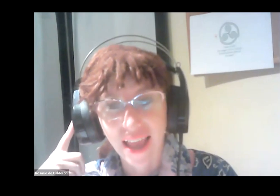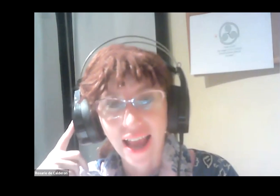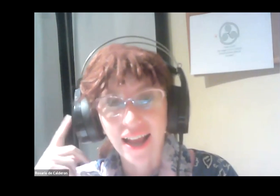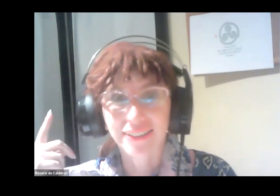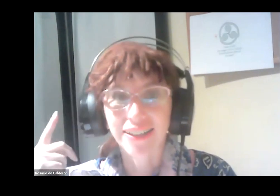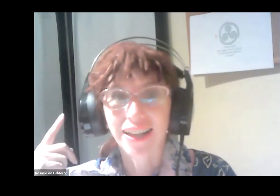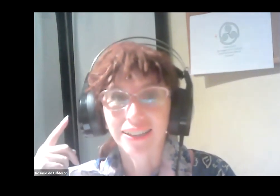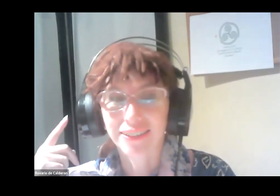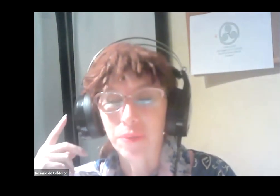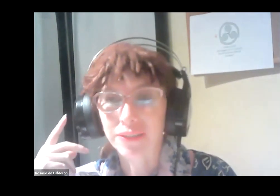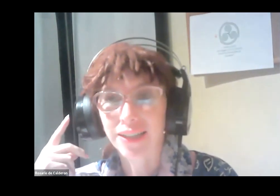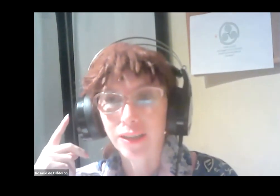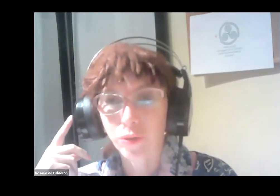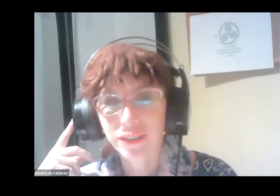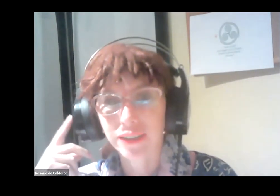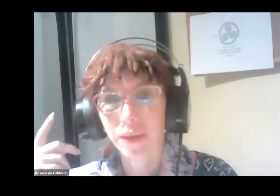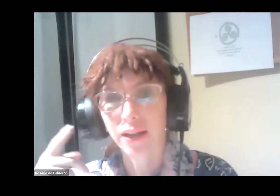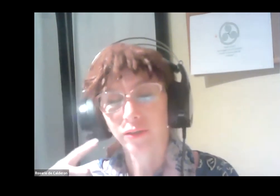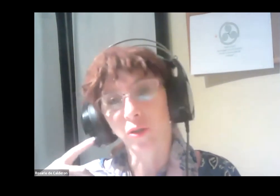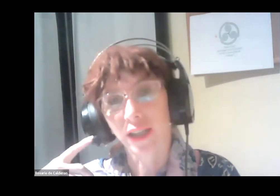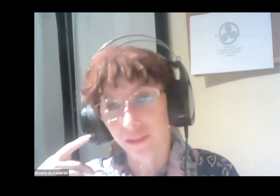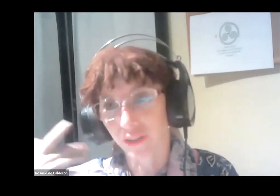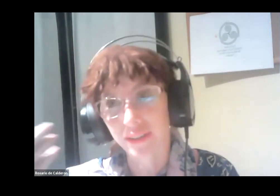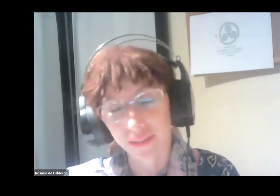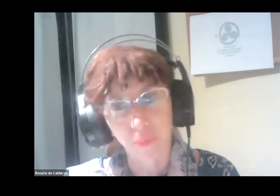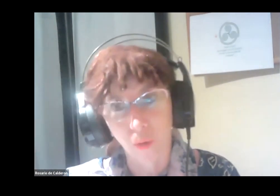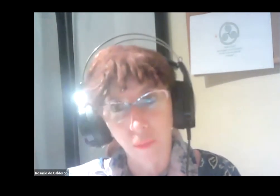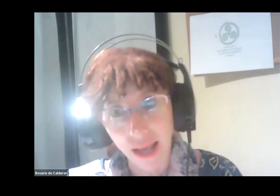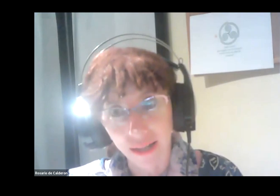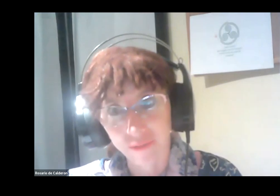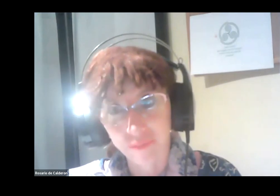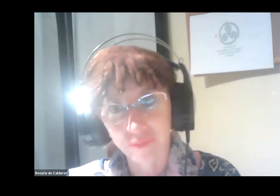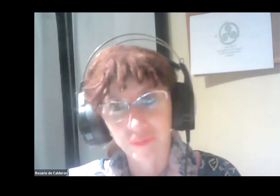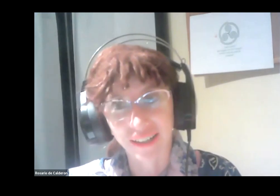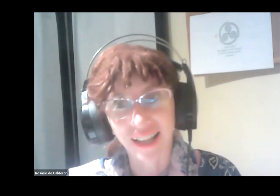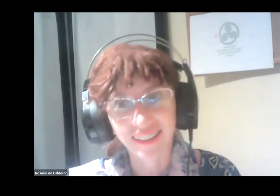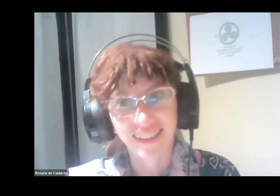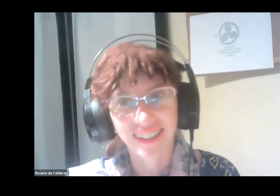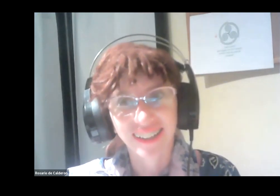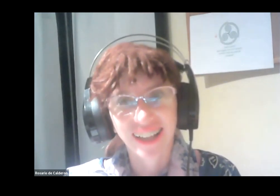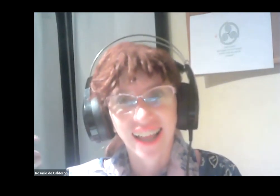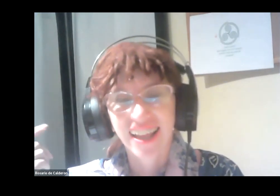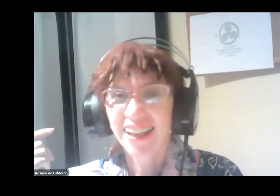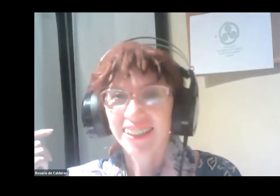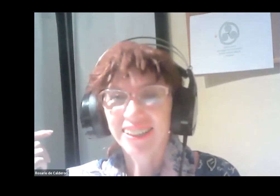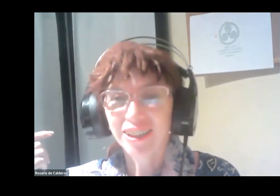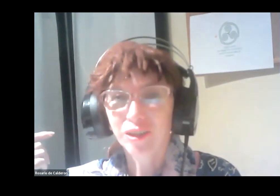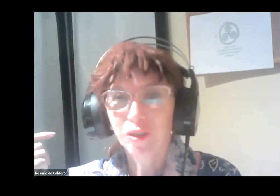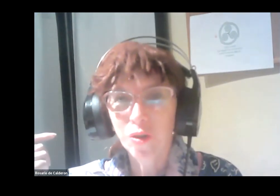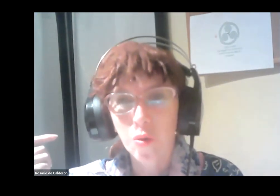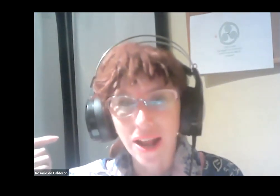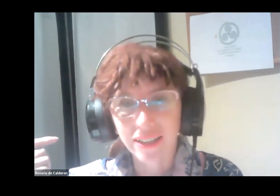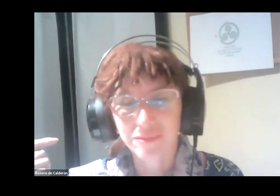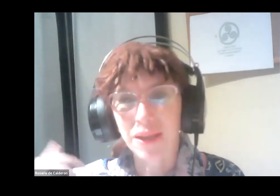al tener discapacidad auditiva no te es fácil tampoco hablar verdad y